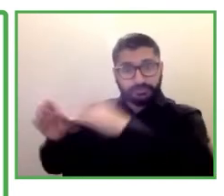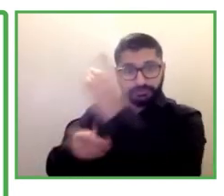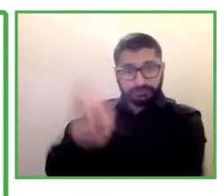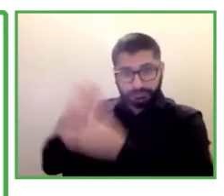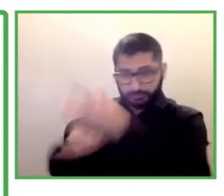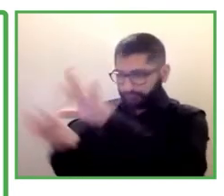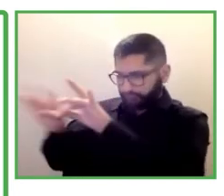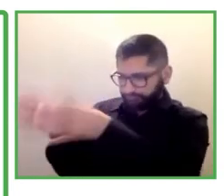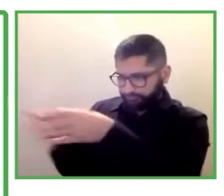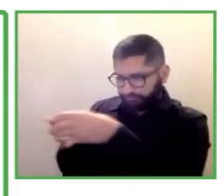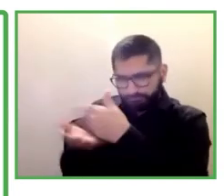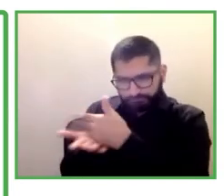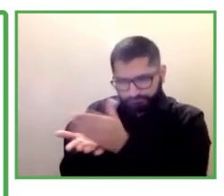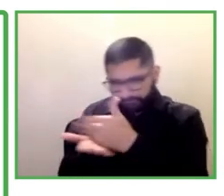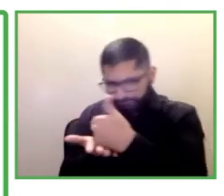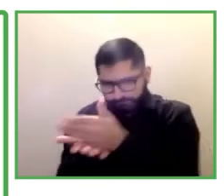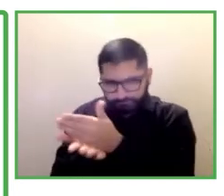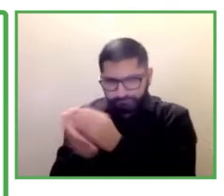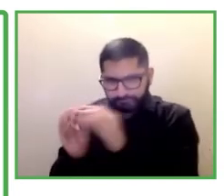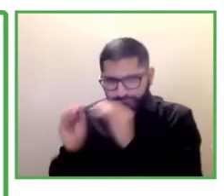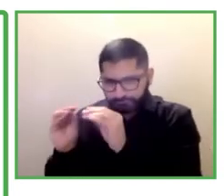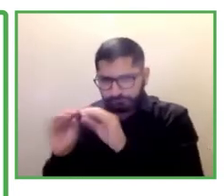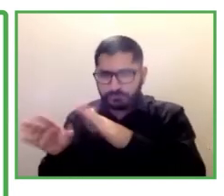considerar también las necesidades de los alumnos.